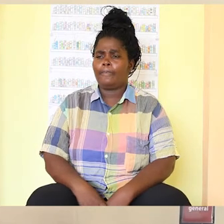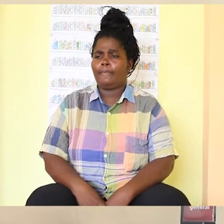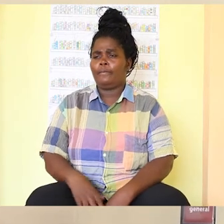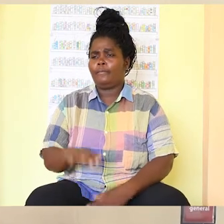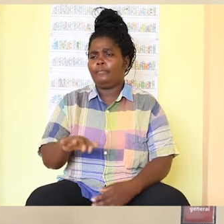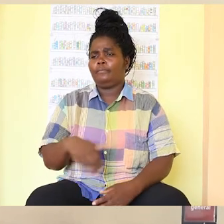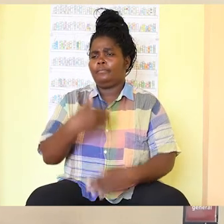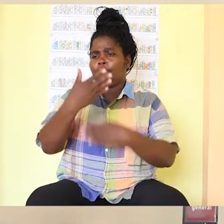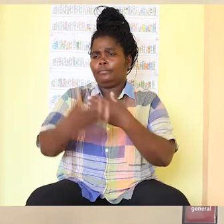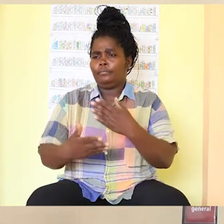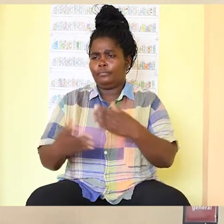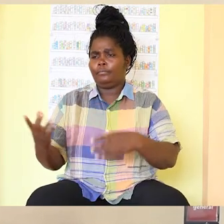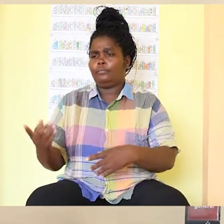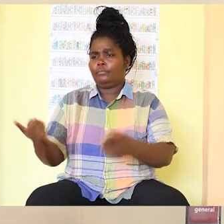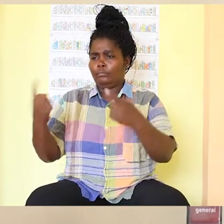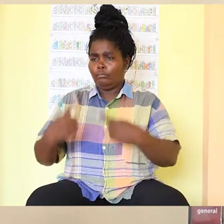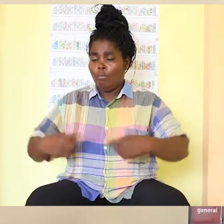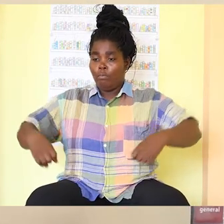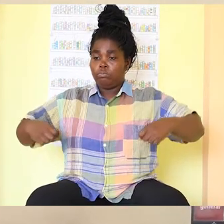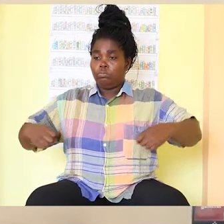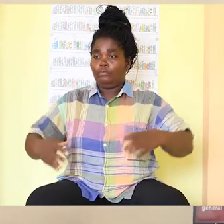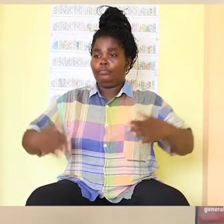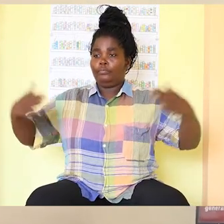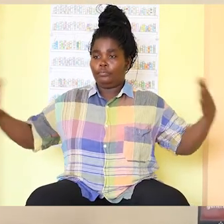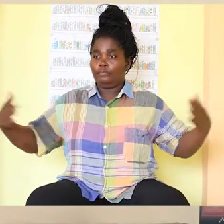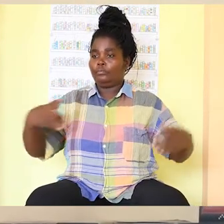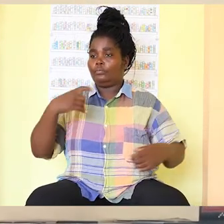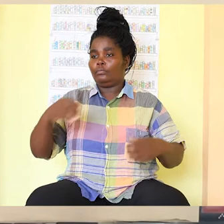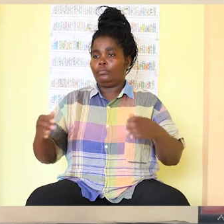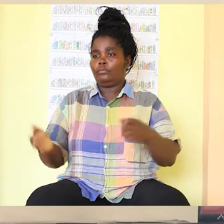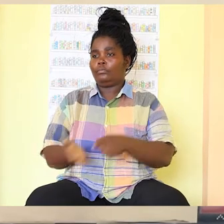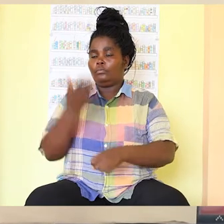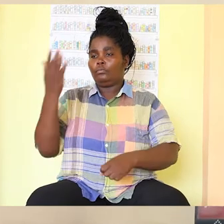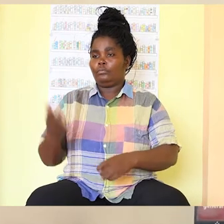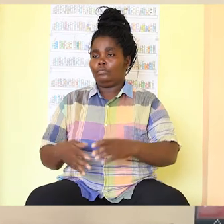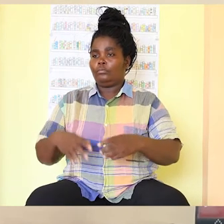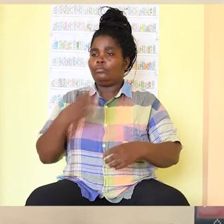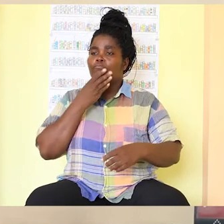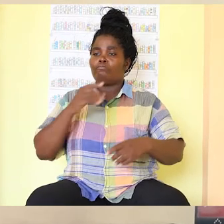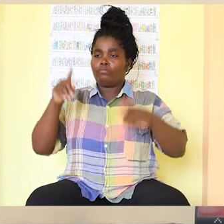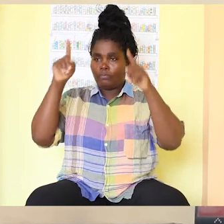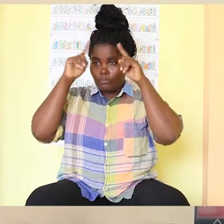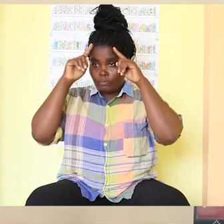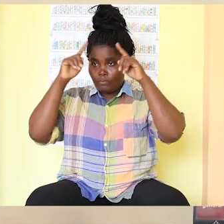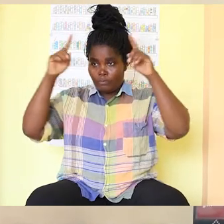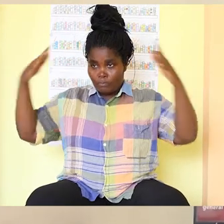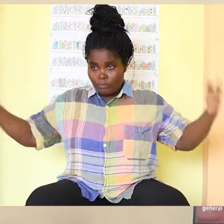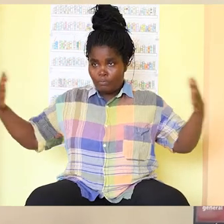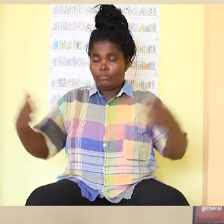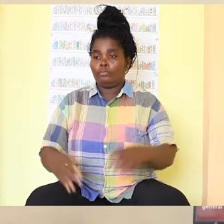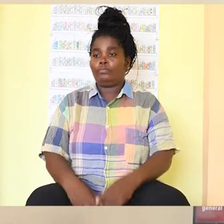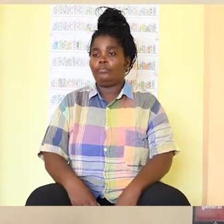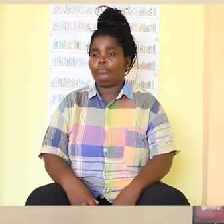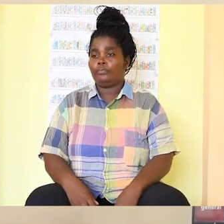Y llegó el chivo chivón grande, con su chiva grande y sus cuernos